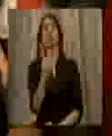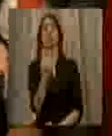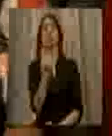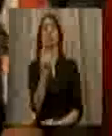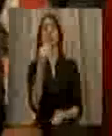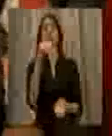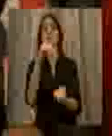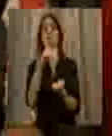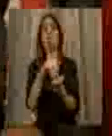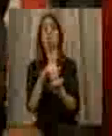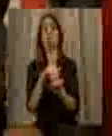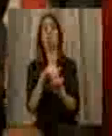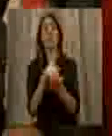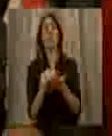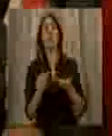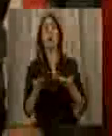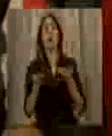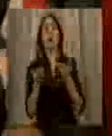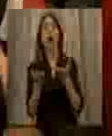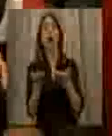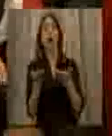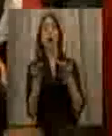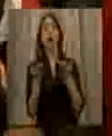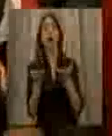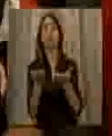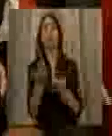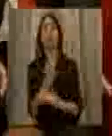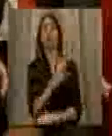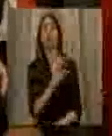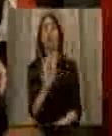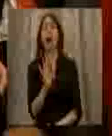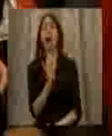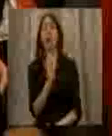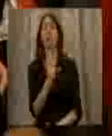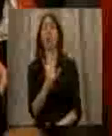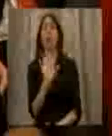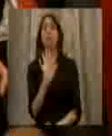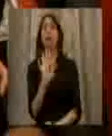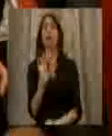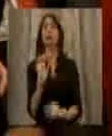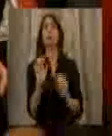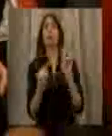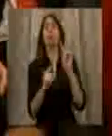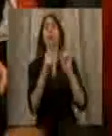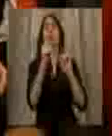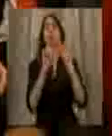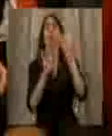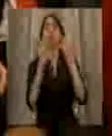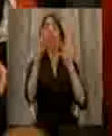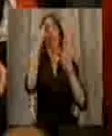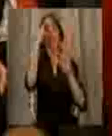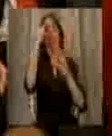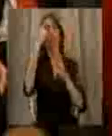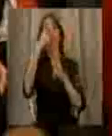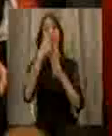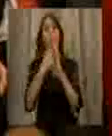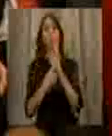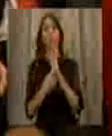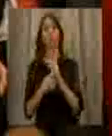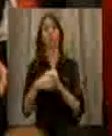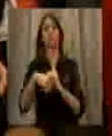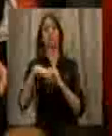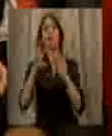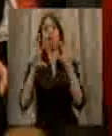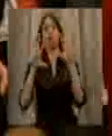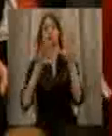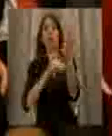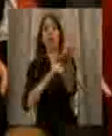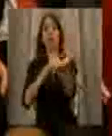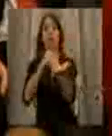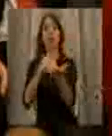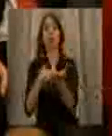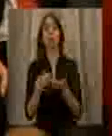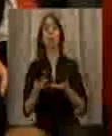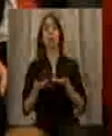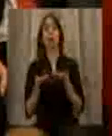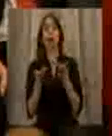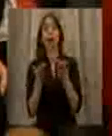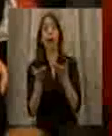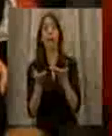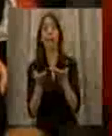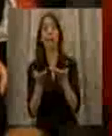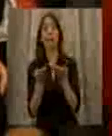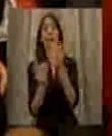2.111.000 atenciones en solamente los primeros 15 días del mes. Ya tenemos más de 10 millones de atenciones en el